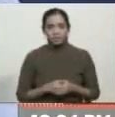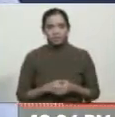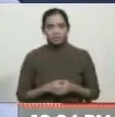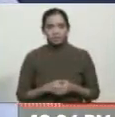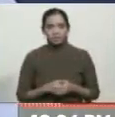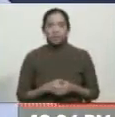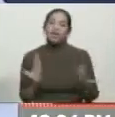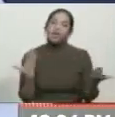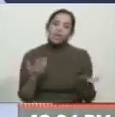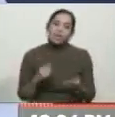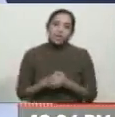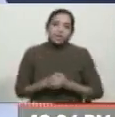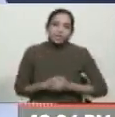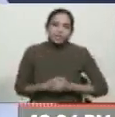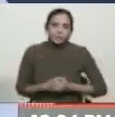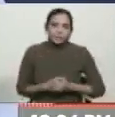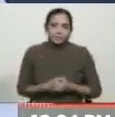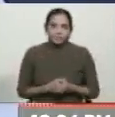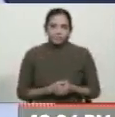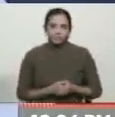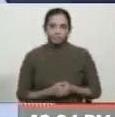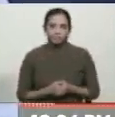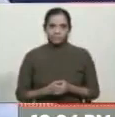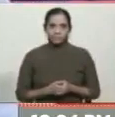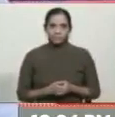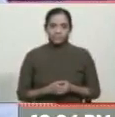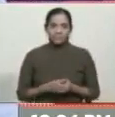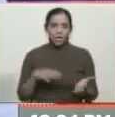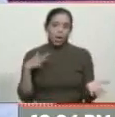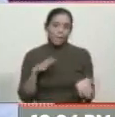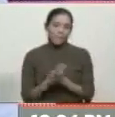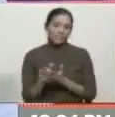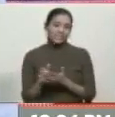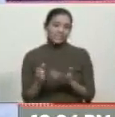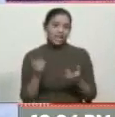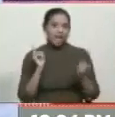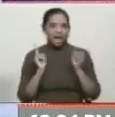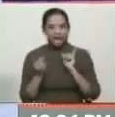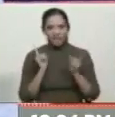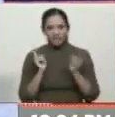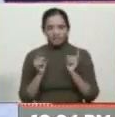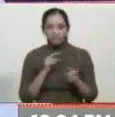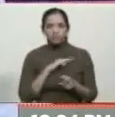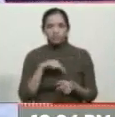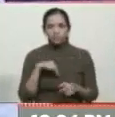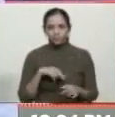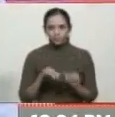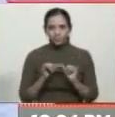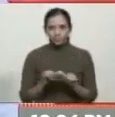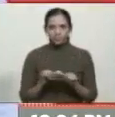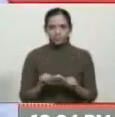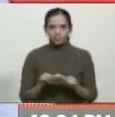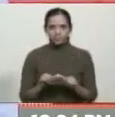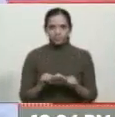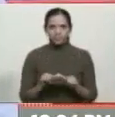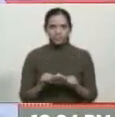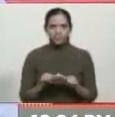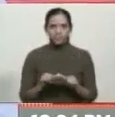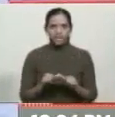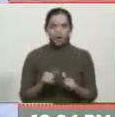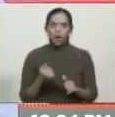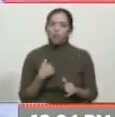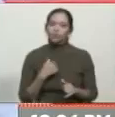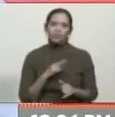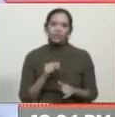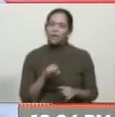Lo que pasa es que a veces a nosotros mismos, a uno no le da miedo decir